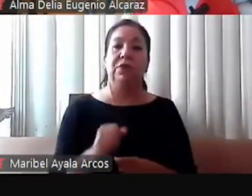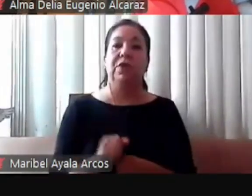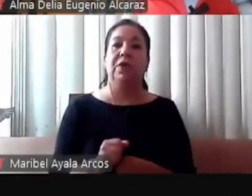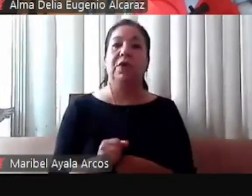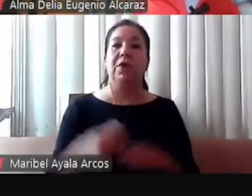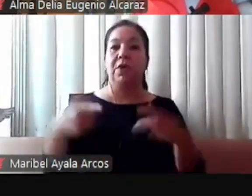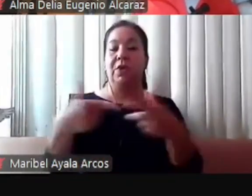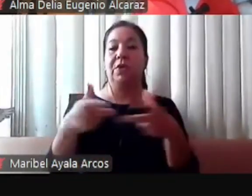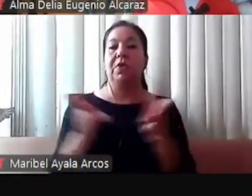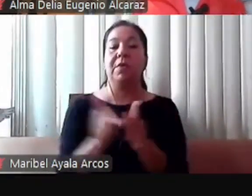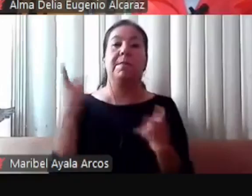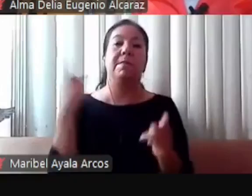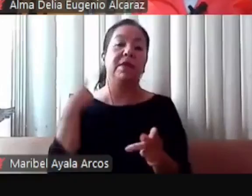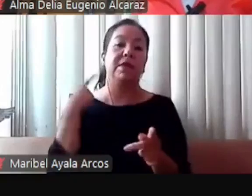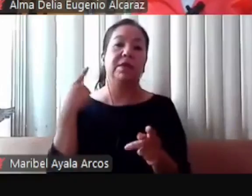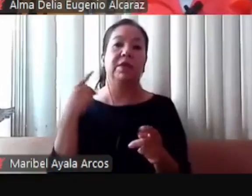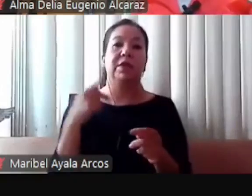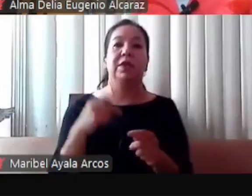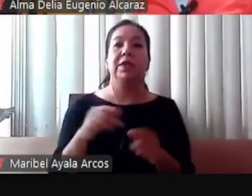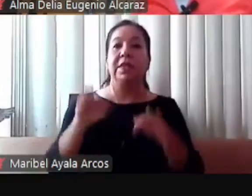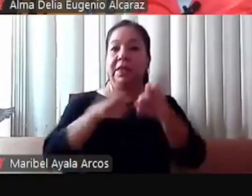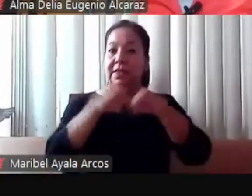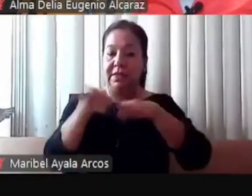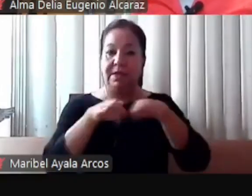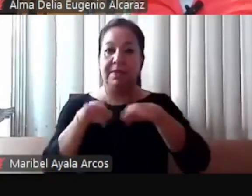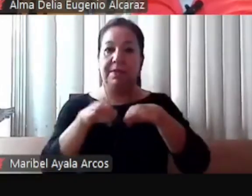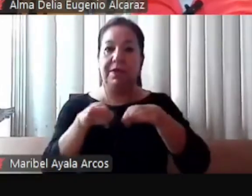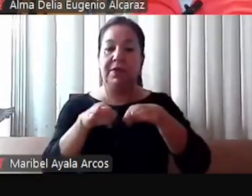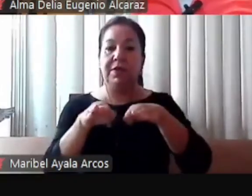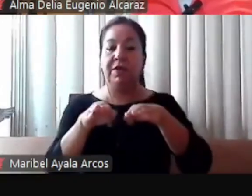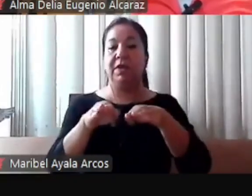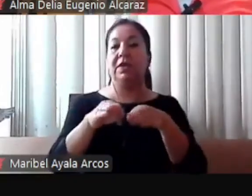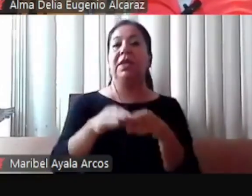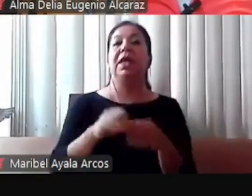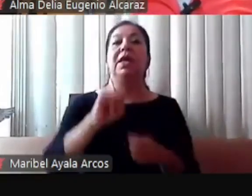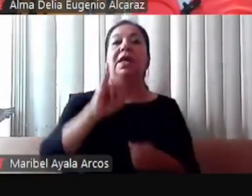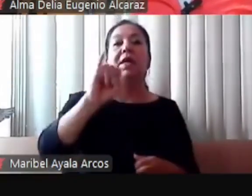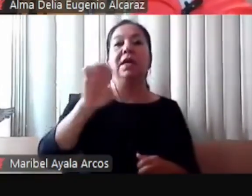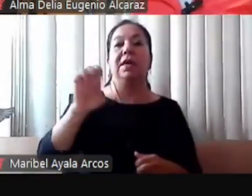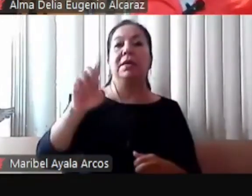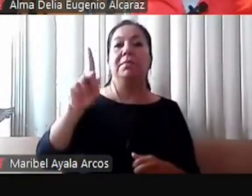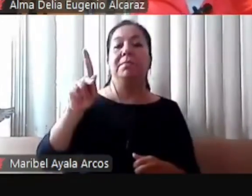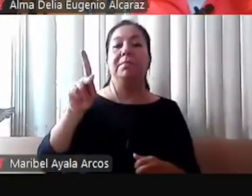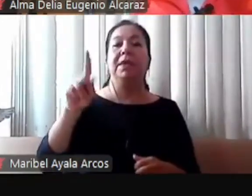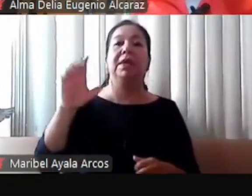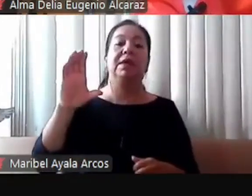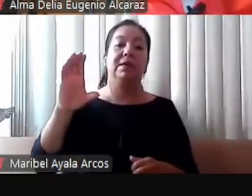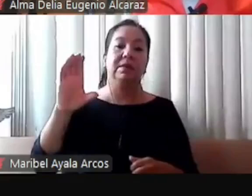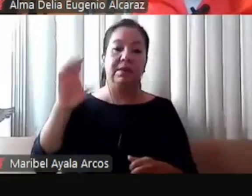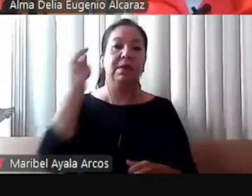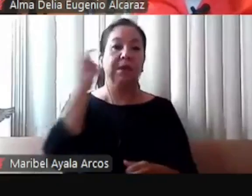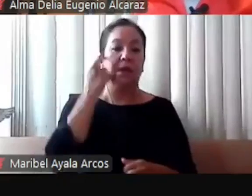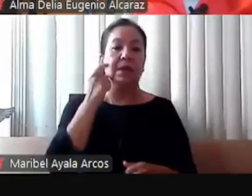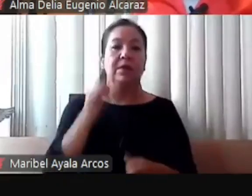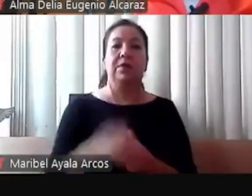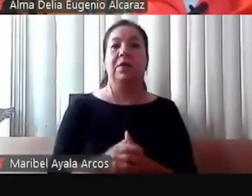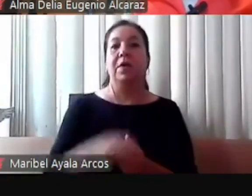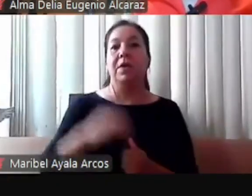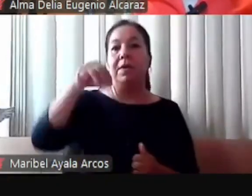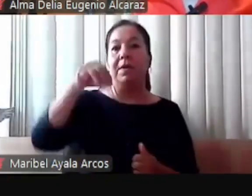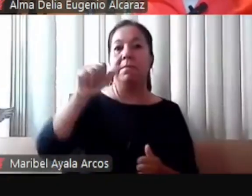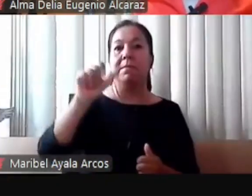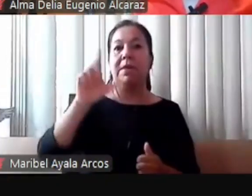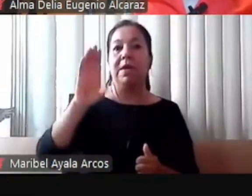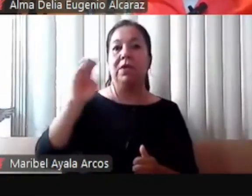Trabajo, la autoridad responsable del Instituto Electoral y de Participación Ciudadana del Estado de Guerrero. Y en el último asunto, el actor es Marco Tulio